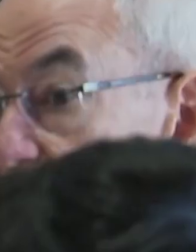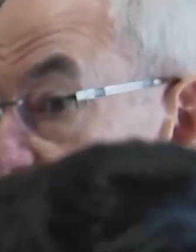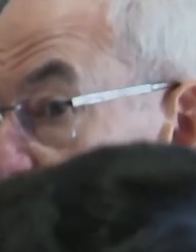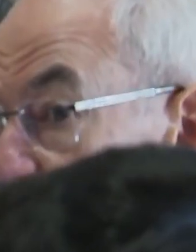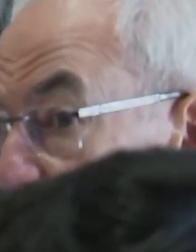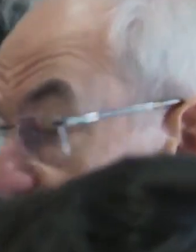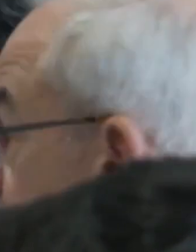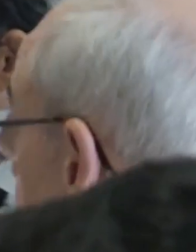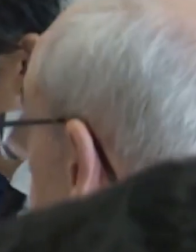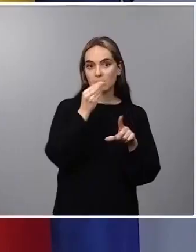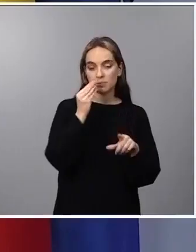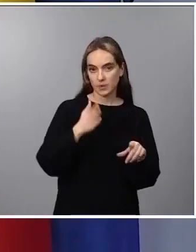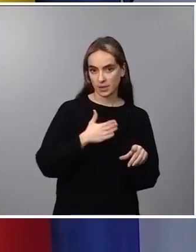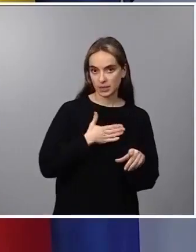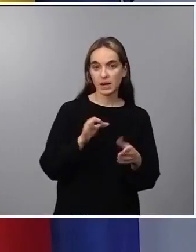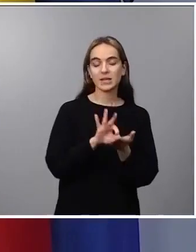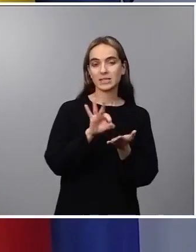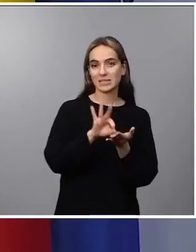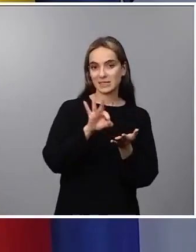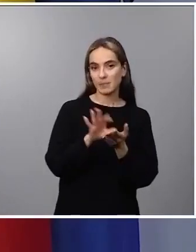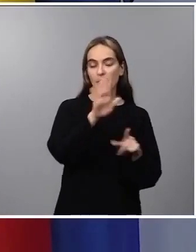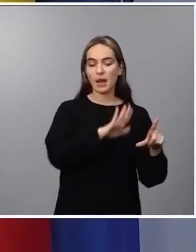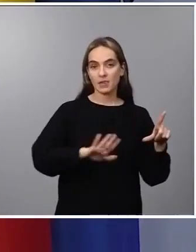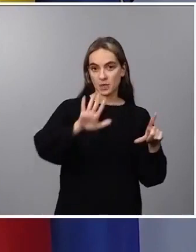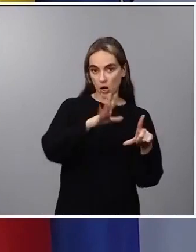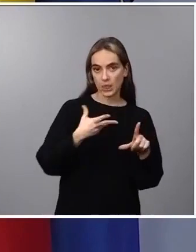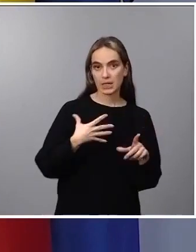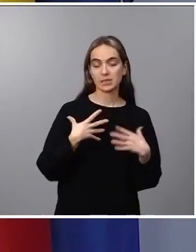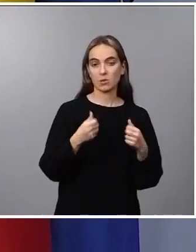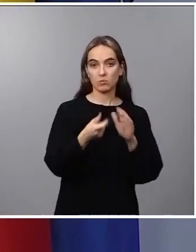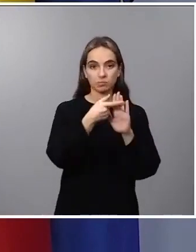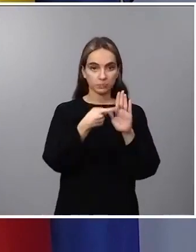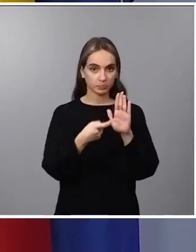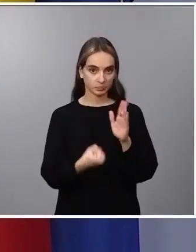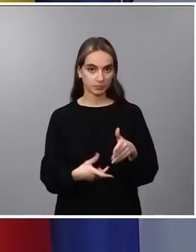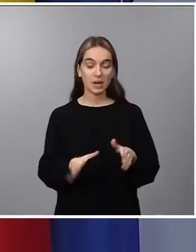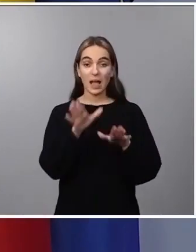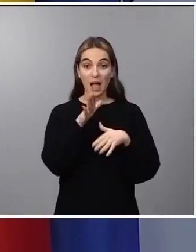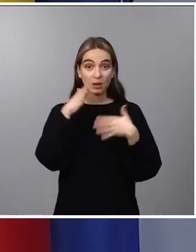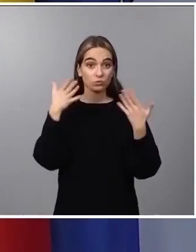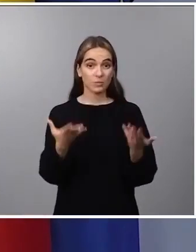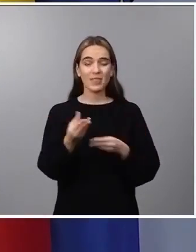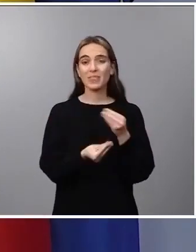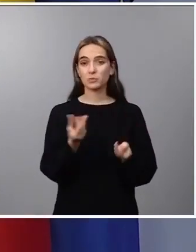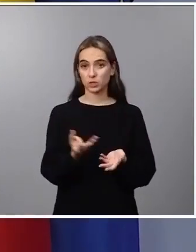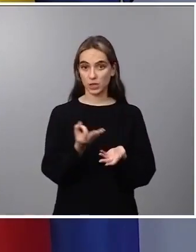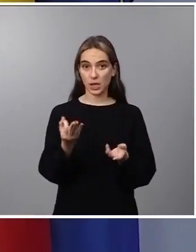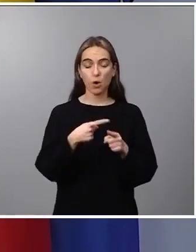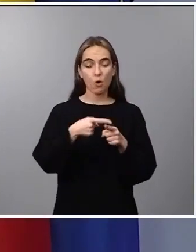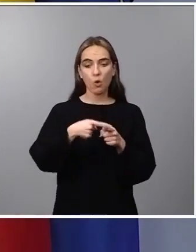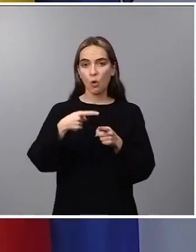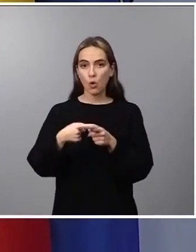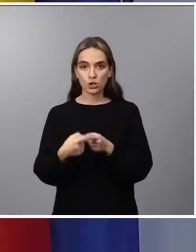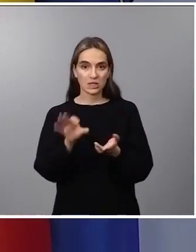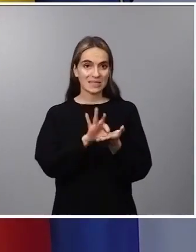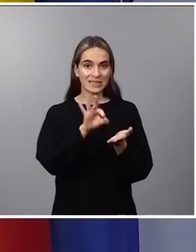de Salud que ha aprobado el Gobierno. Estamos ahora llevando a cabo unas acciones que están permitiendo transformar nuestro Sistema Nacional de Salud con un